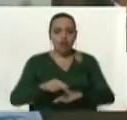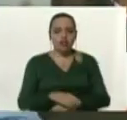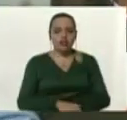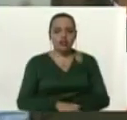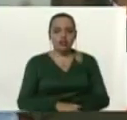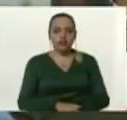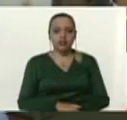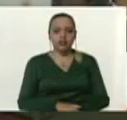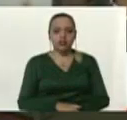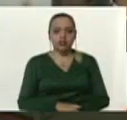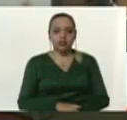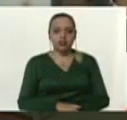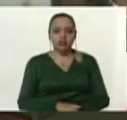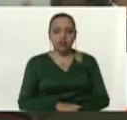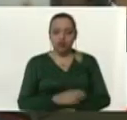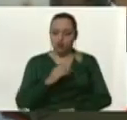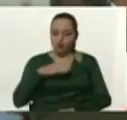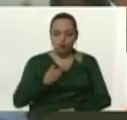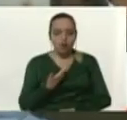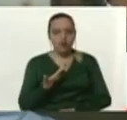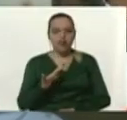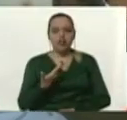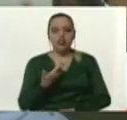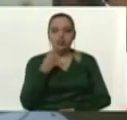Uno no puede ser, como dice Ceballos,